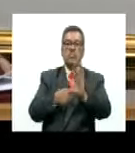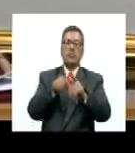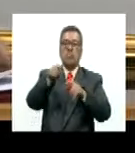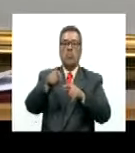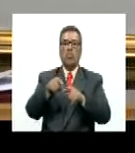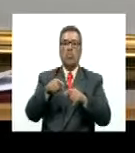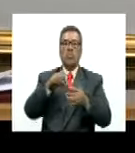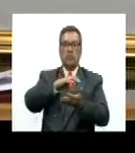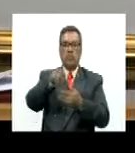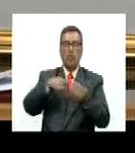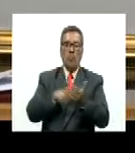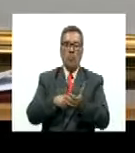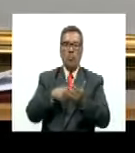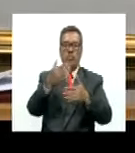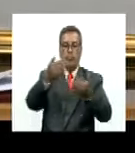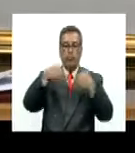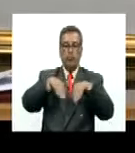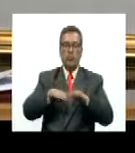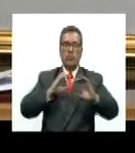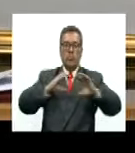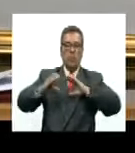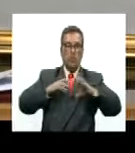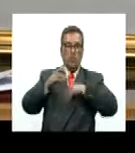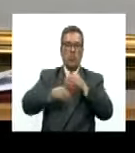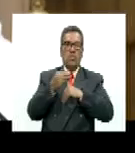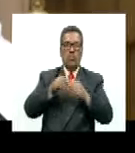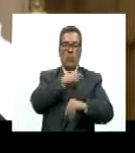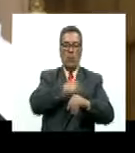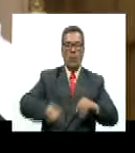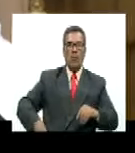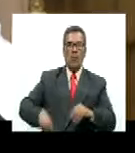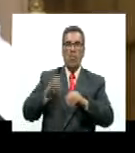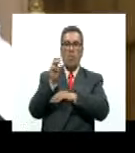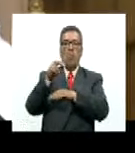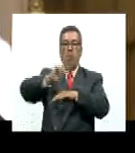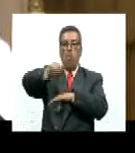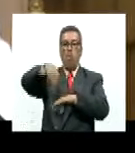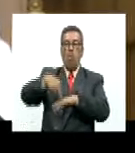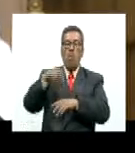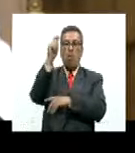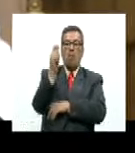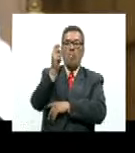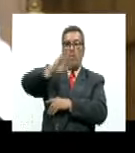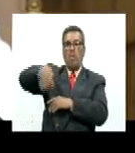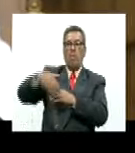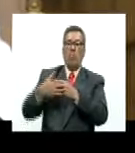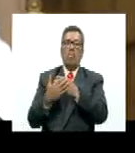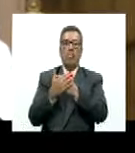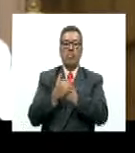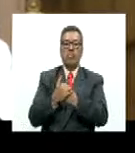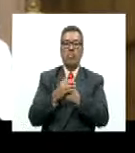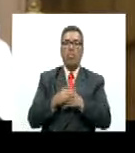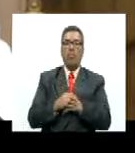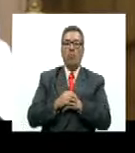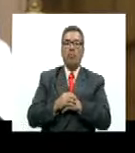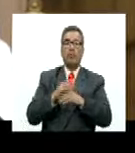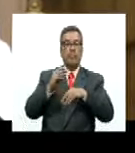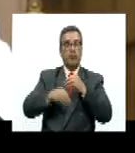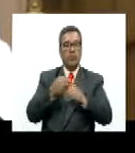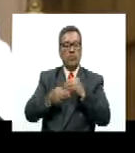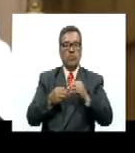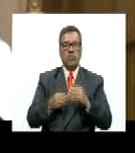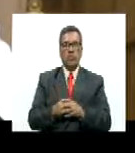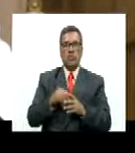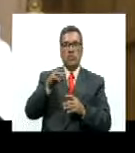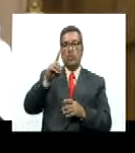la plenaria. Siguiente punto de la cuenta. Comunicación dirigida al presidente de la Asamblea Nacional, diputado Jorge Rodríguez Gómez, suscrita por el